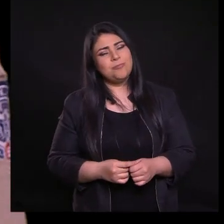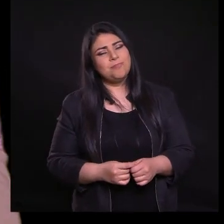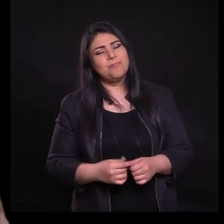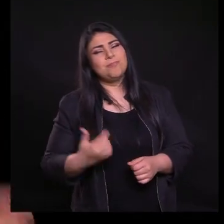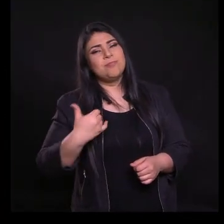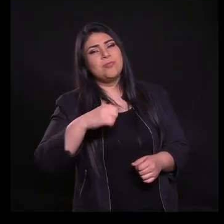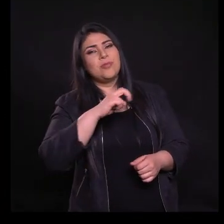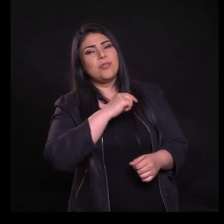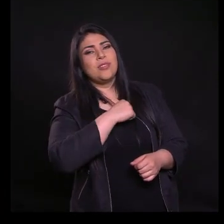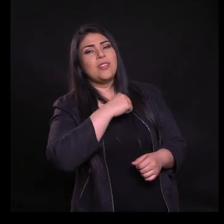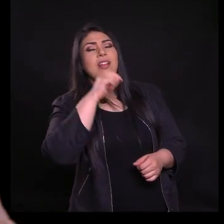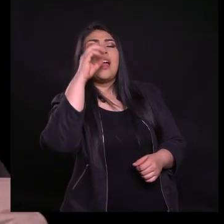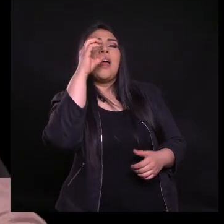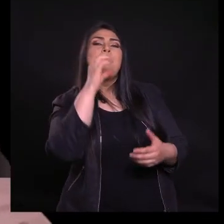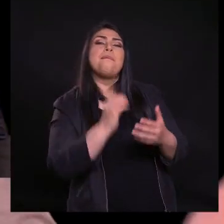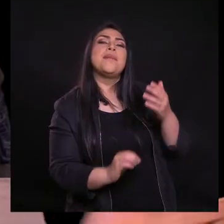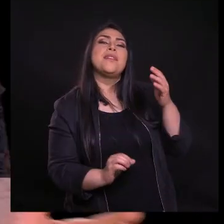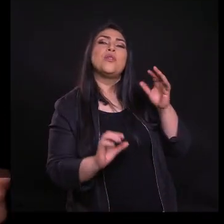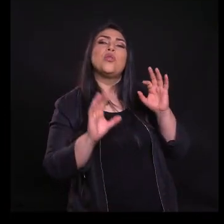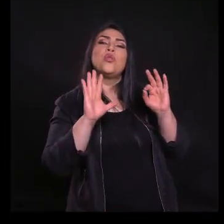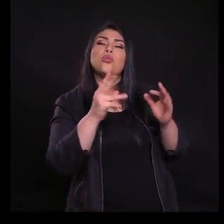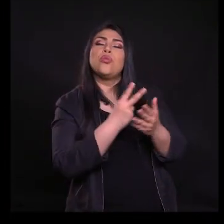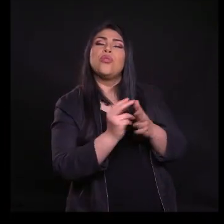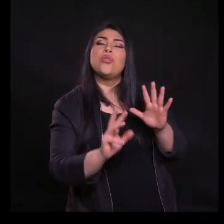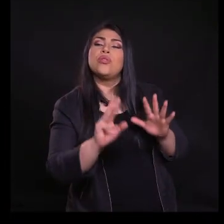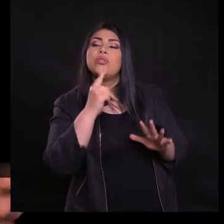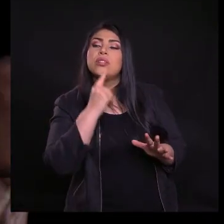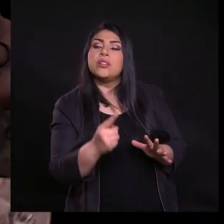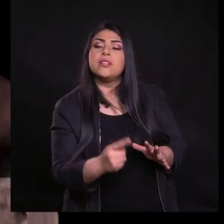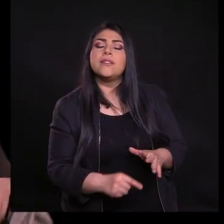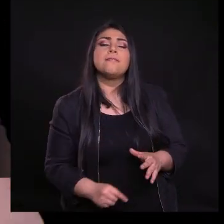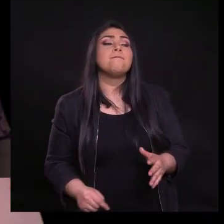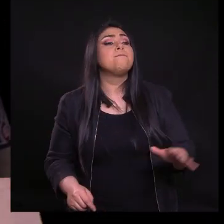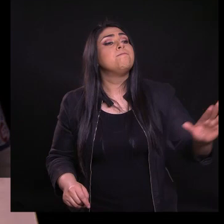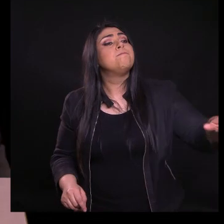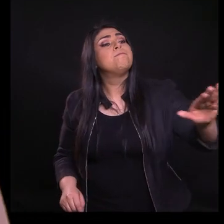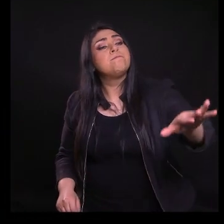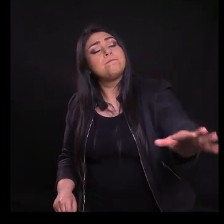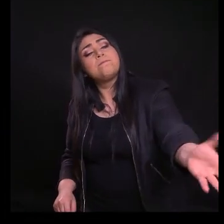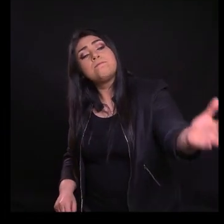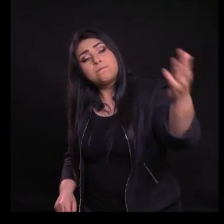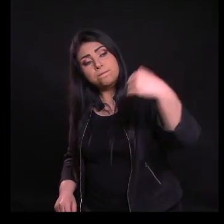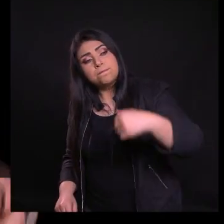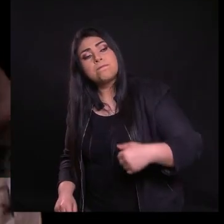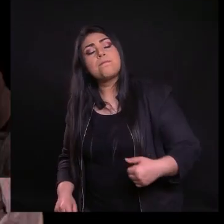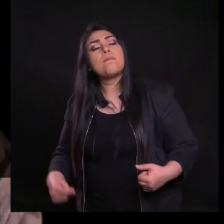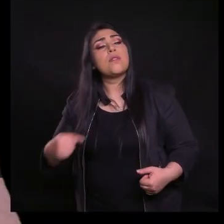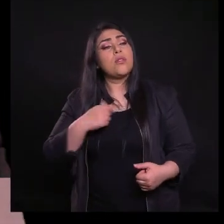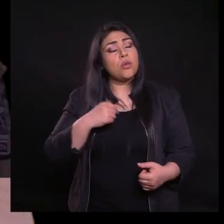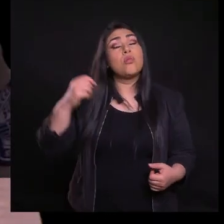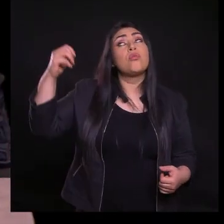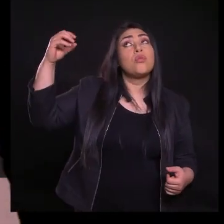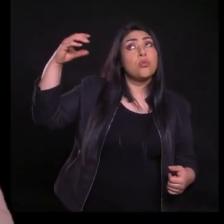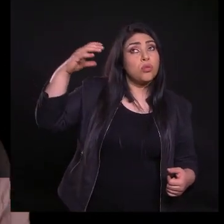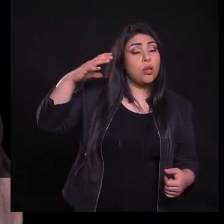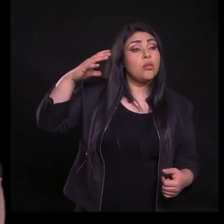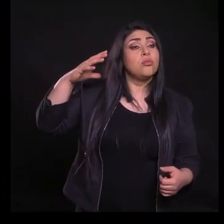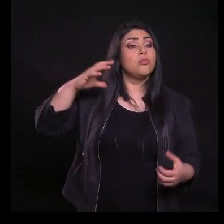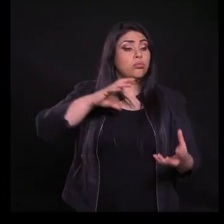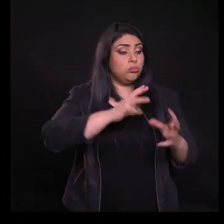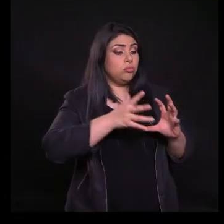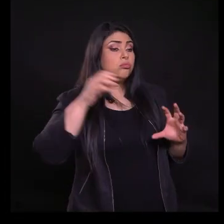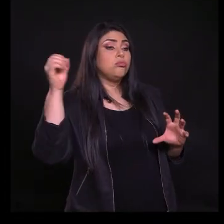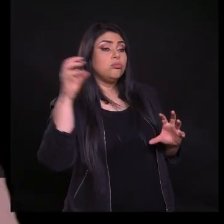juan capítulo 8 y verso 12 otra vez jesús les habló diciendo yo soy la luz del mundo el que me sigue no